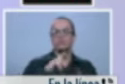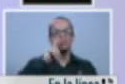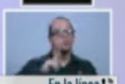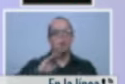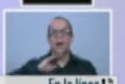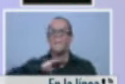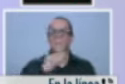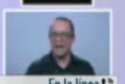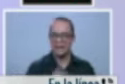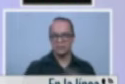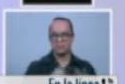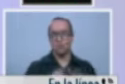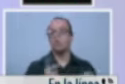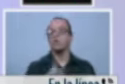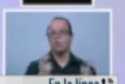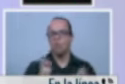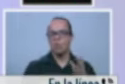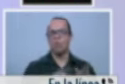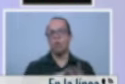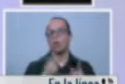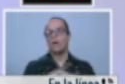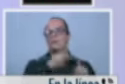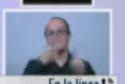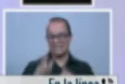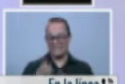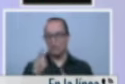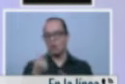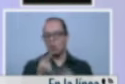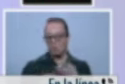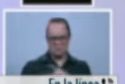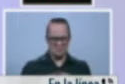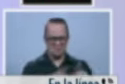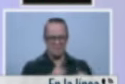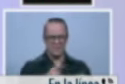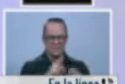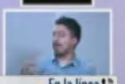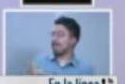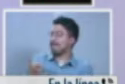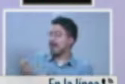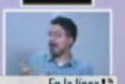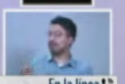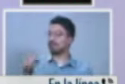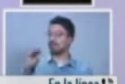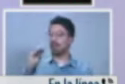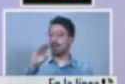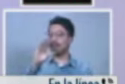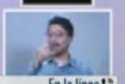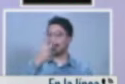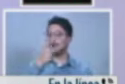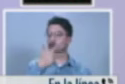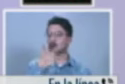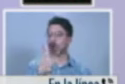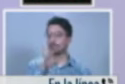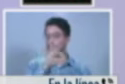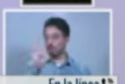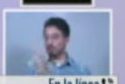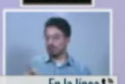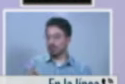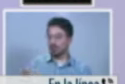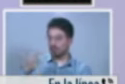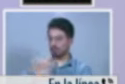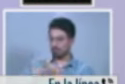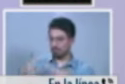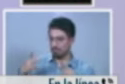monólogos acompañados, en donde en realidad no se está aportando mayor cosa a lo que ha sido ya los discursos permanentes de campaña. Entonces, precisamente